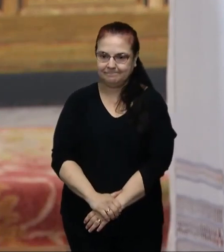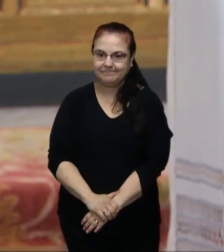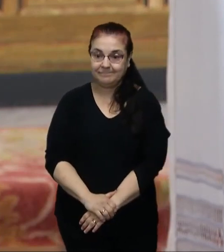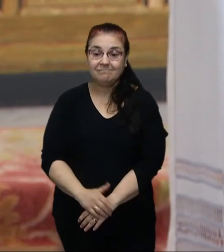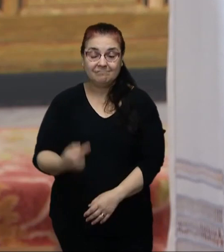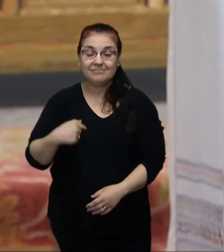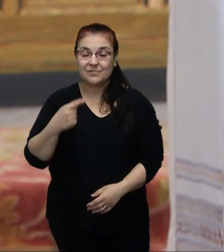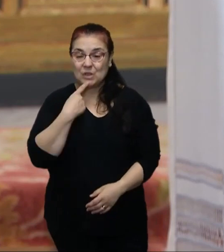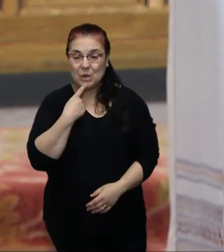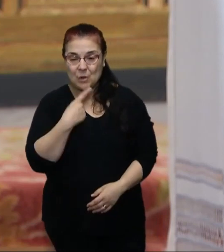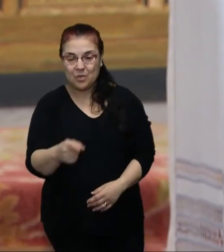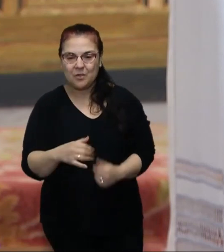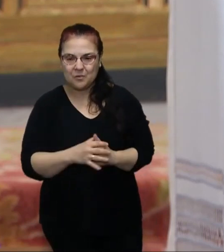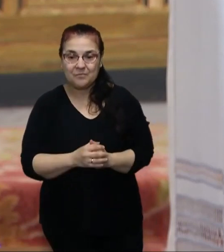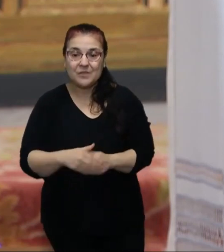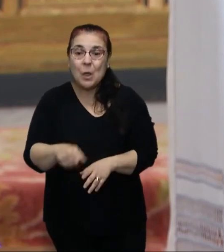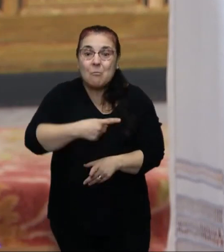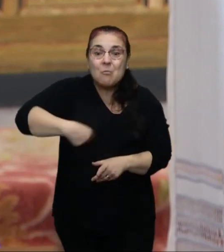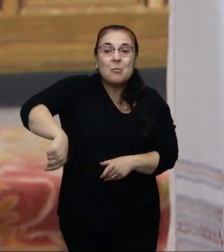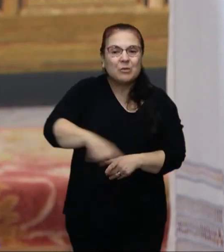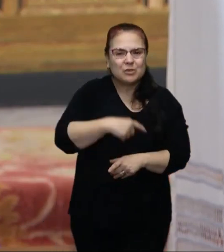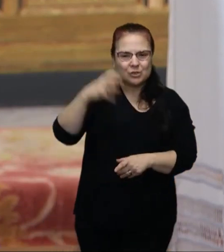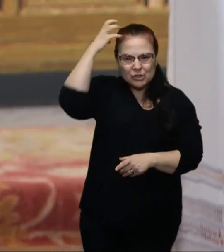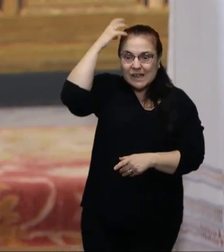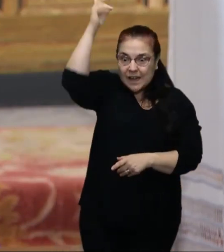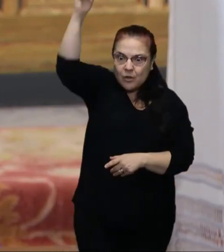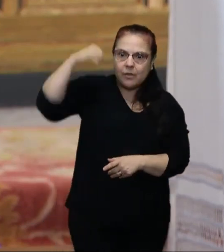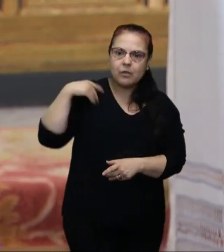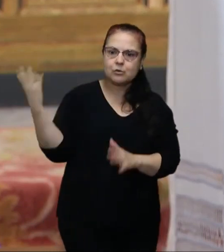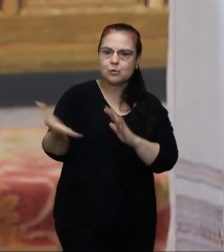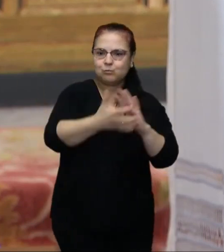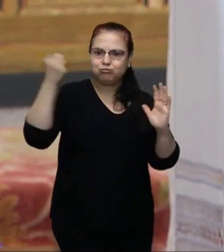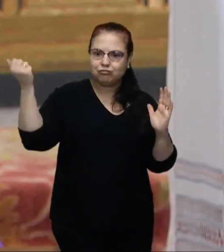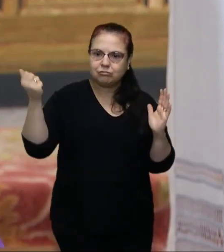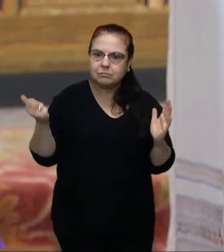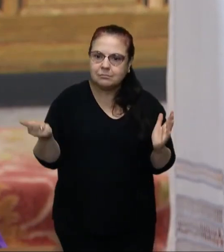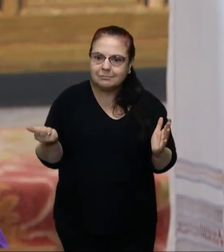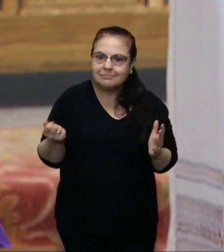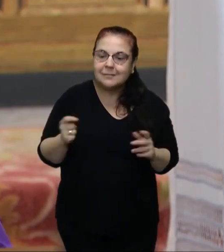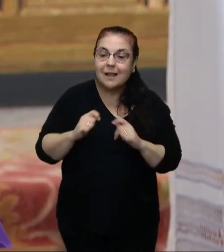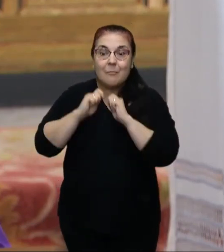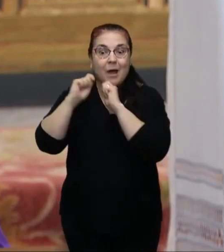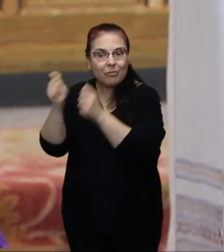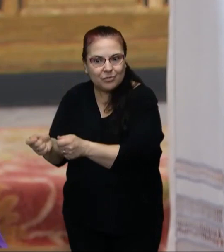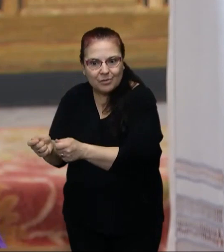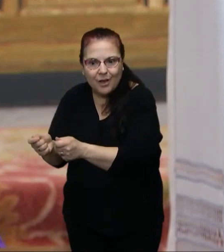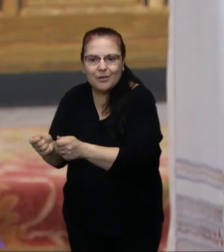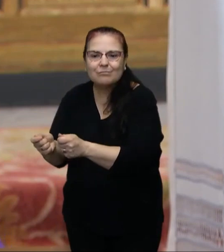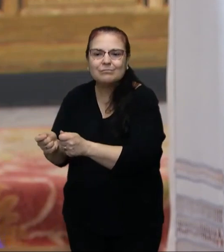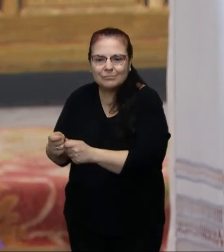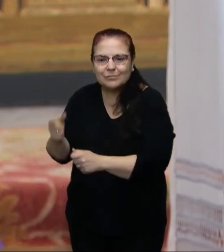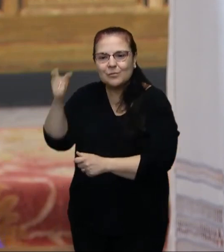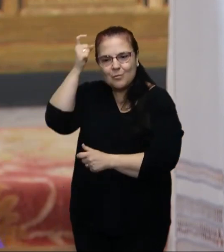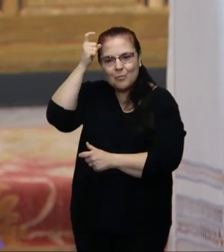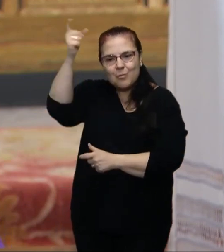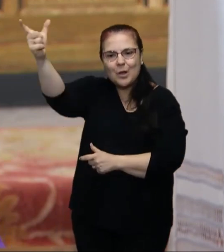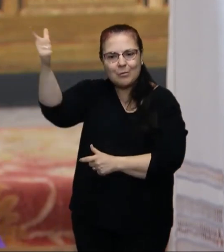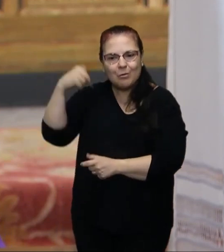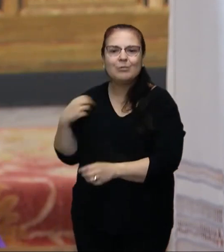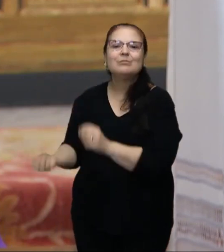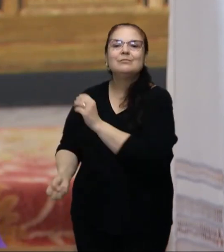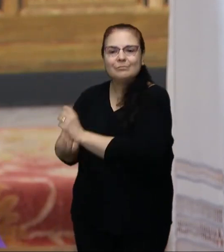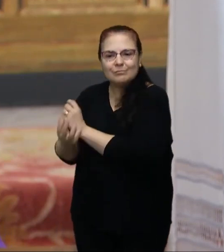os digo que se os va a quitar a vosotros el reino de Dios y se dará a un pueblo que produzca sus frutos.